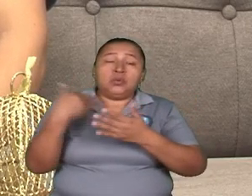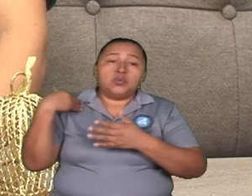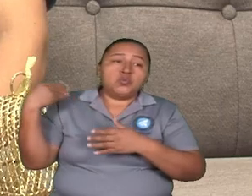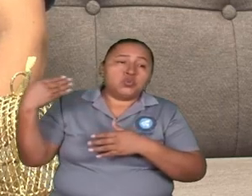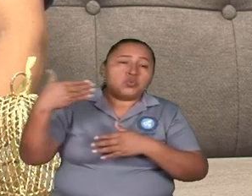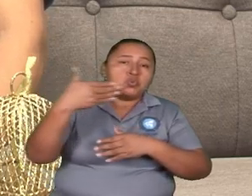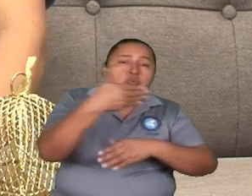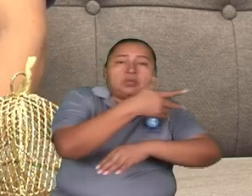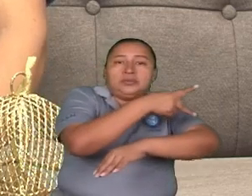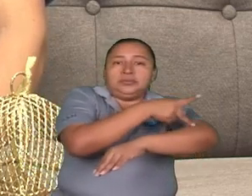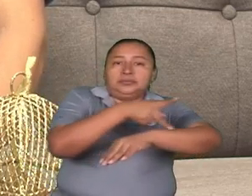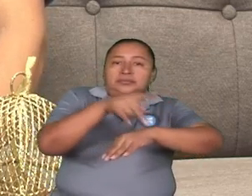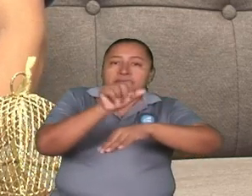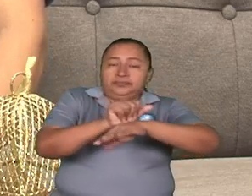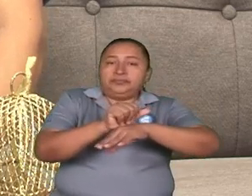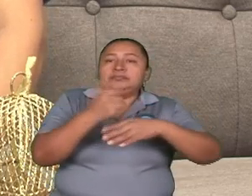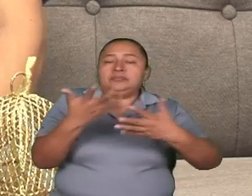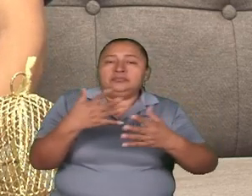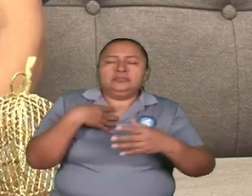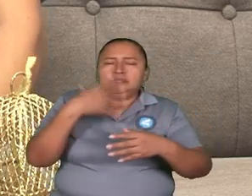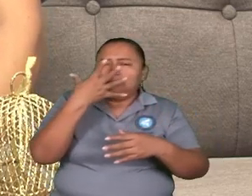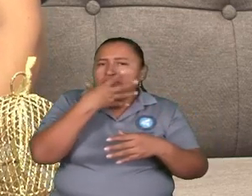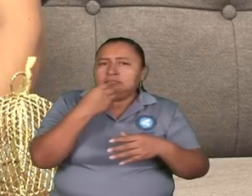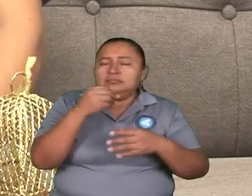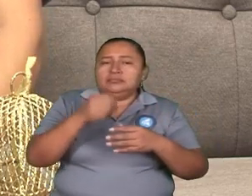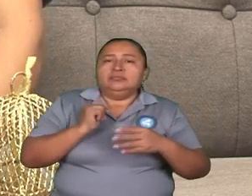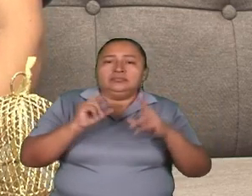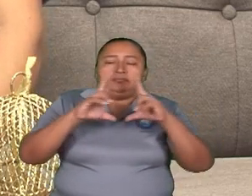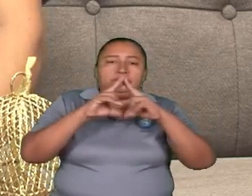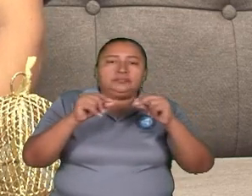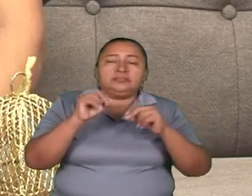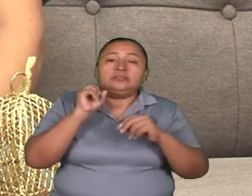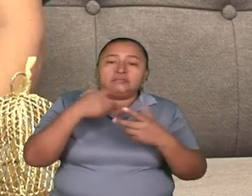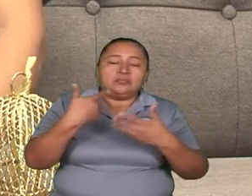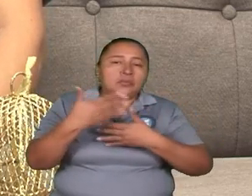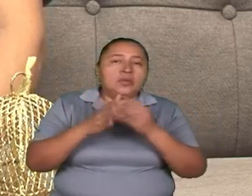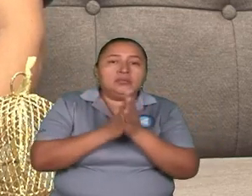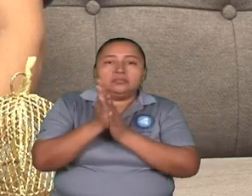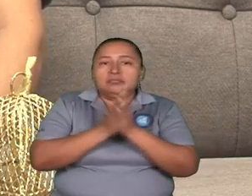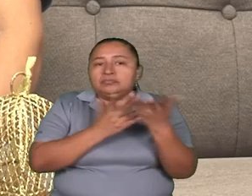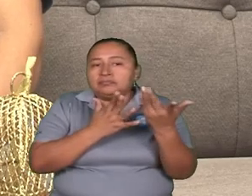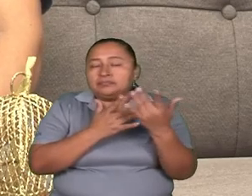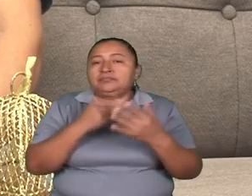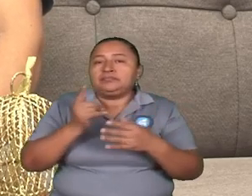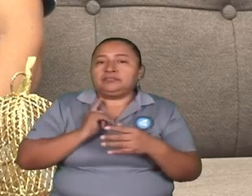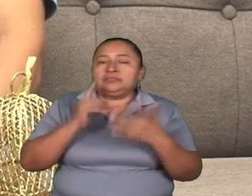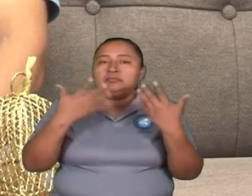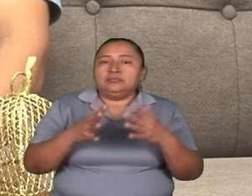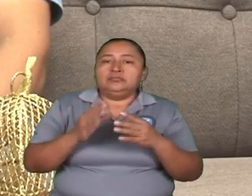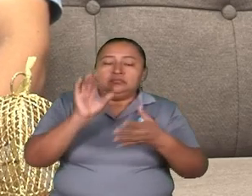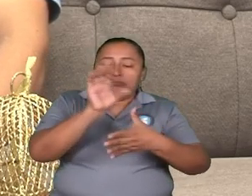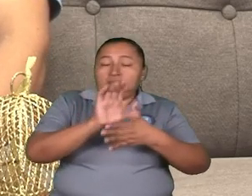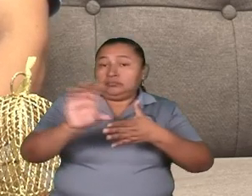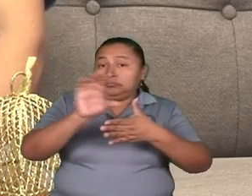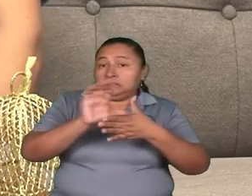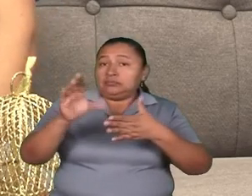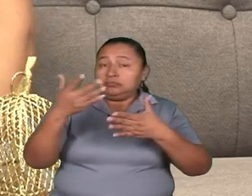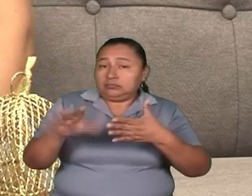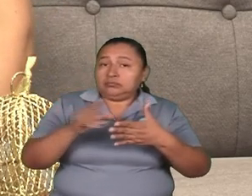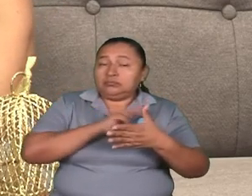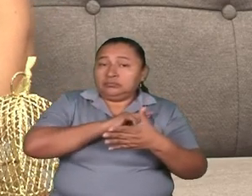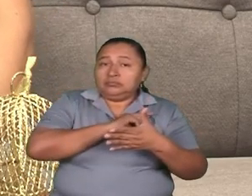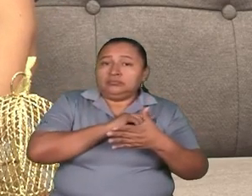los cruceros, siguen viniendo. Este fin de semana tuvimos visita de cruceros en San Juan del Sur y están, siguen llegando. Y